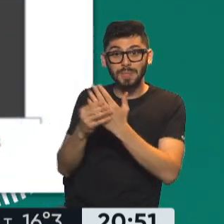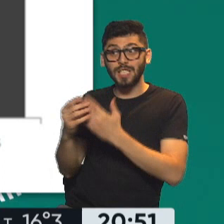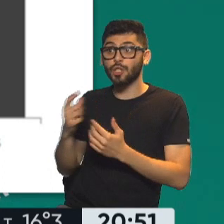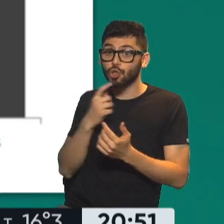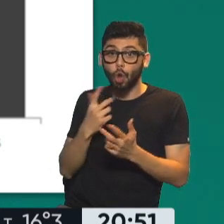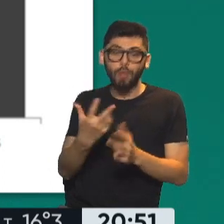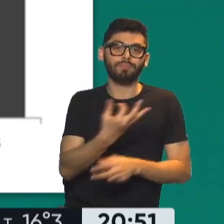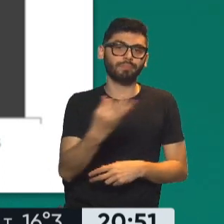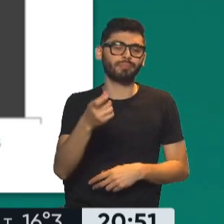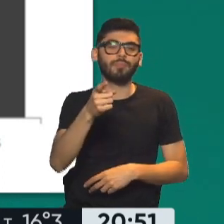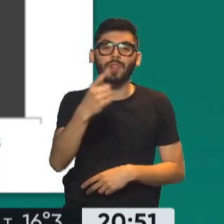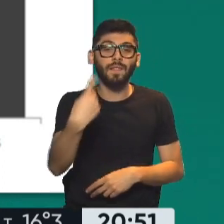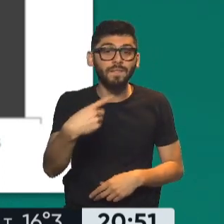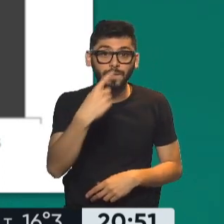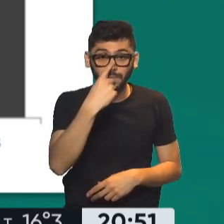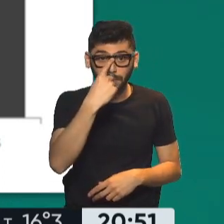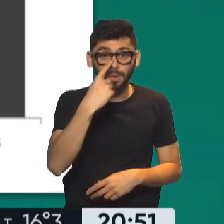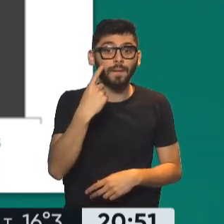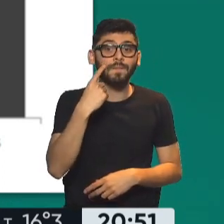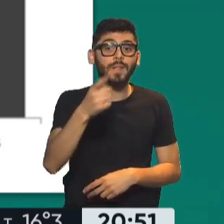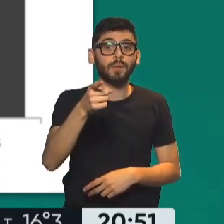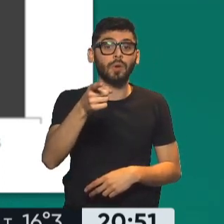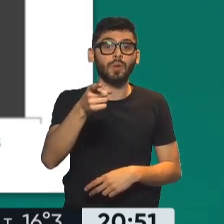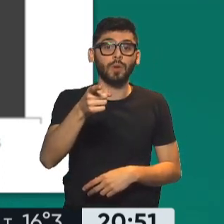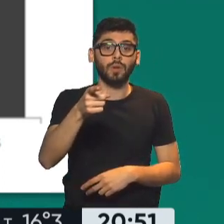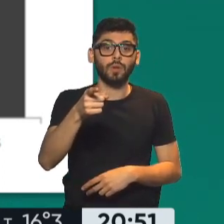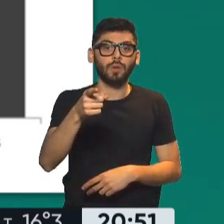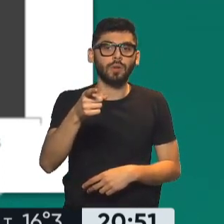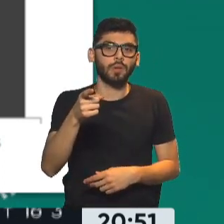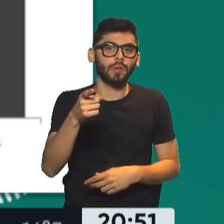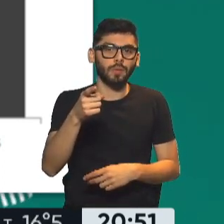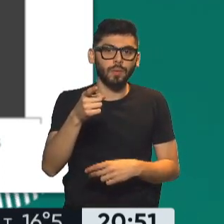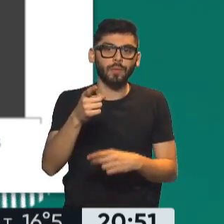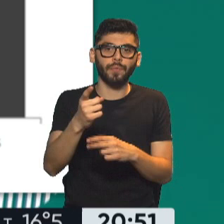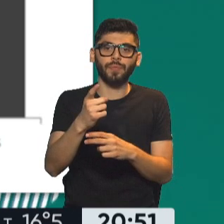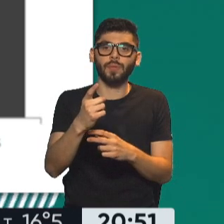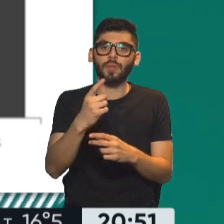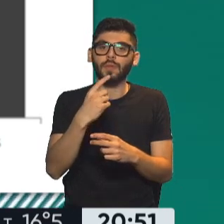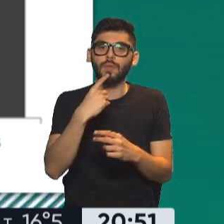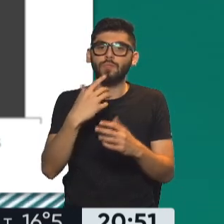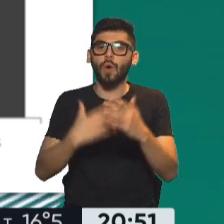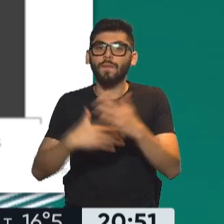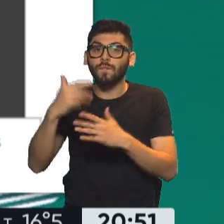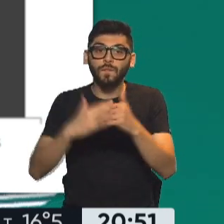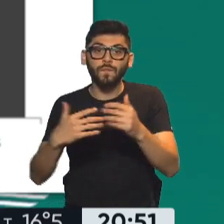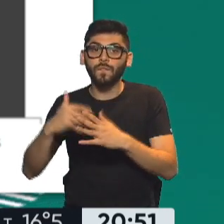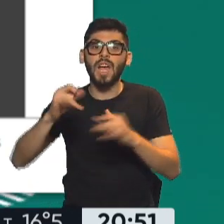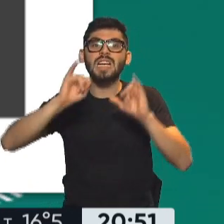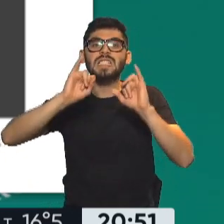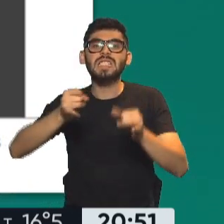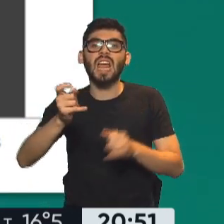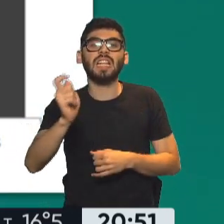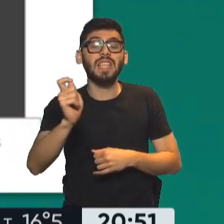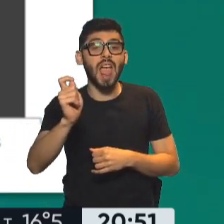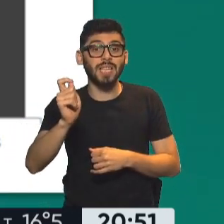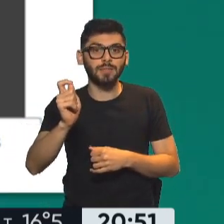ministro, vemos que no hubo sesgo en la determinación de en qué lugar se hace la obra pública, porque